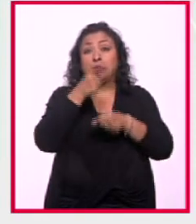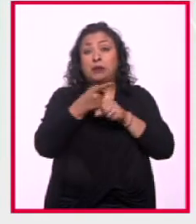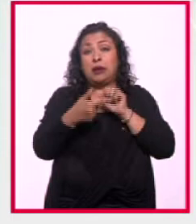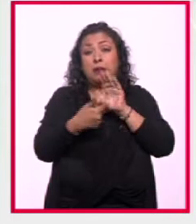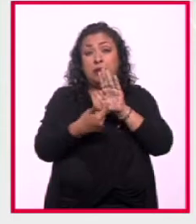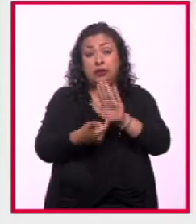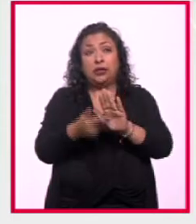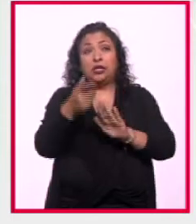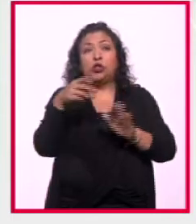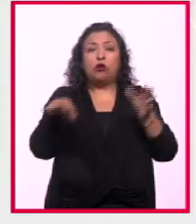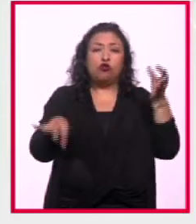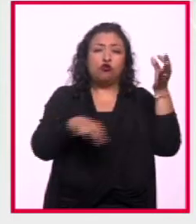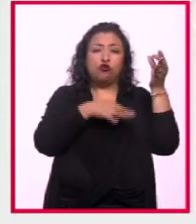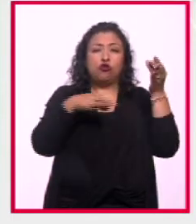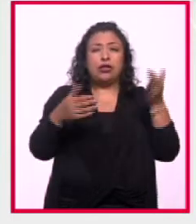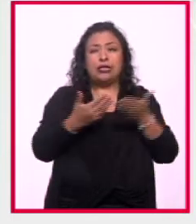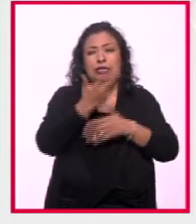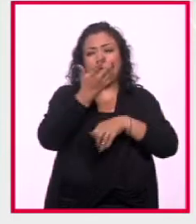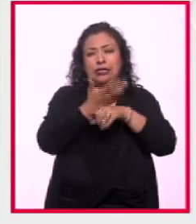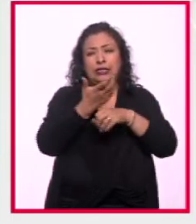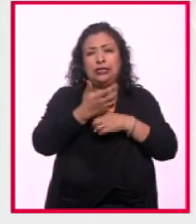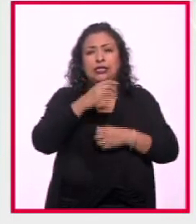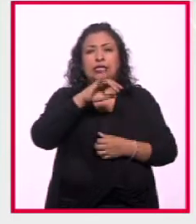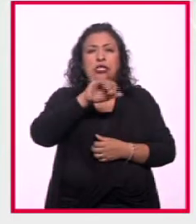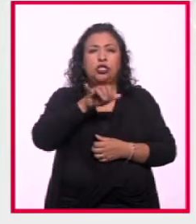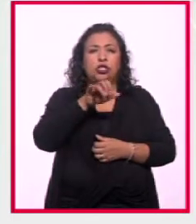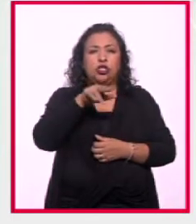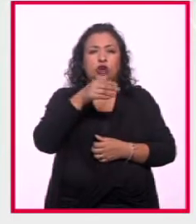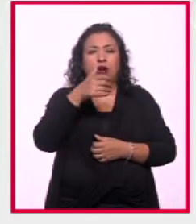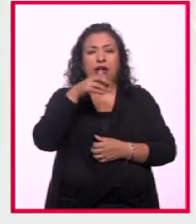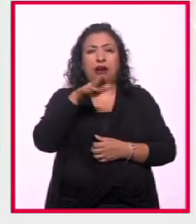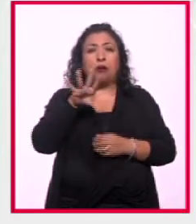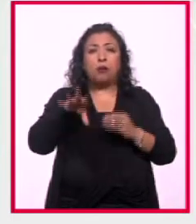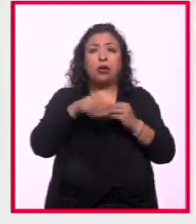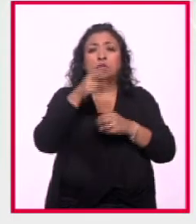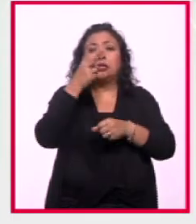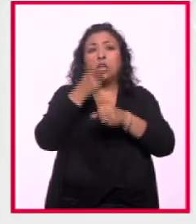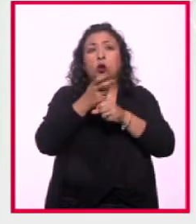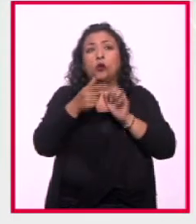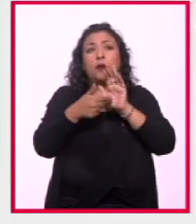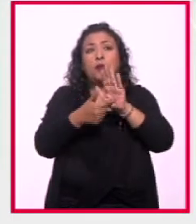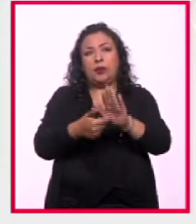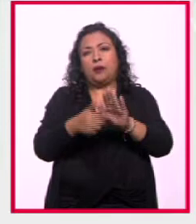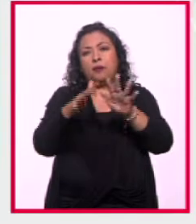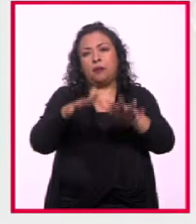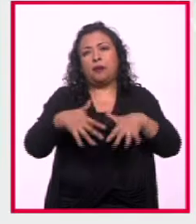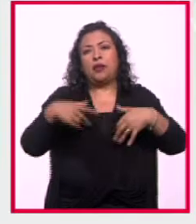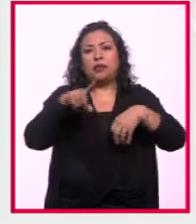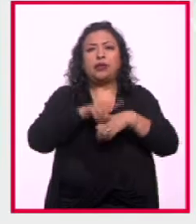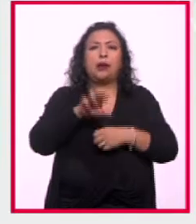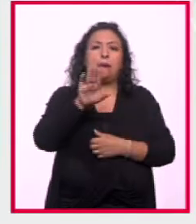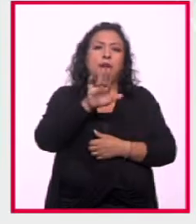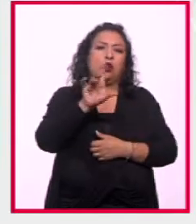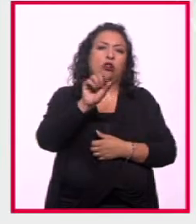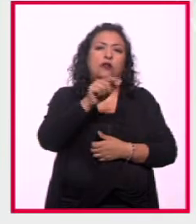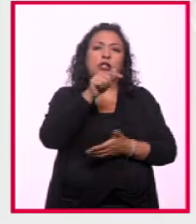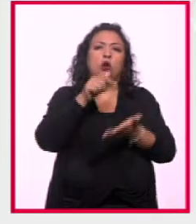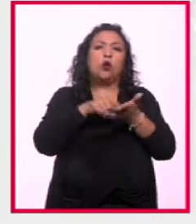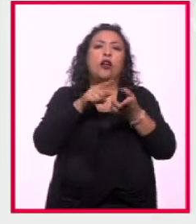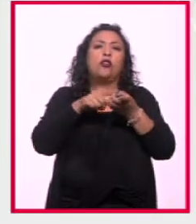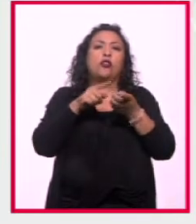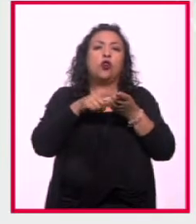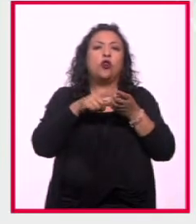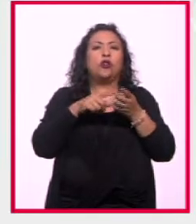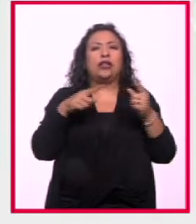el violonchelista norteamericano john henry craft se suma a la segunda entrega de este concierto para el miércoles 20 en el templo de nuestra